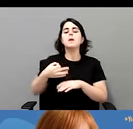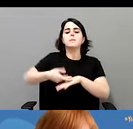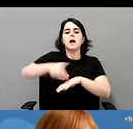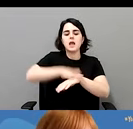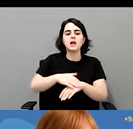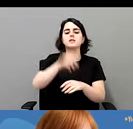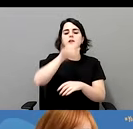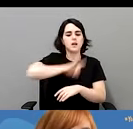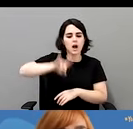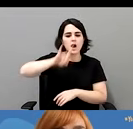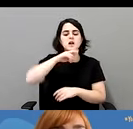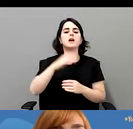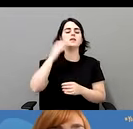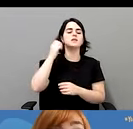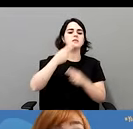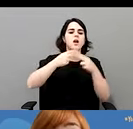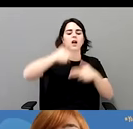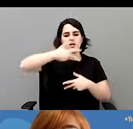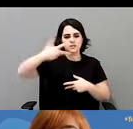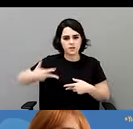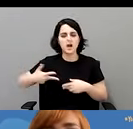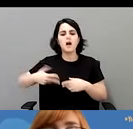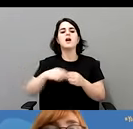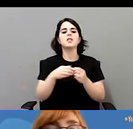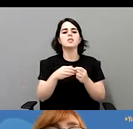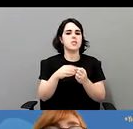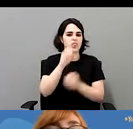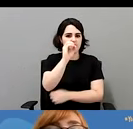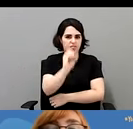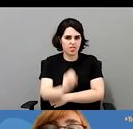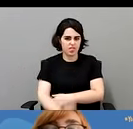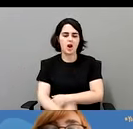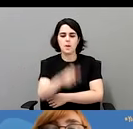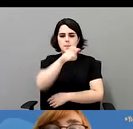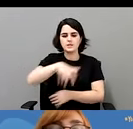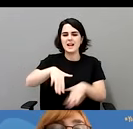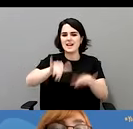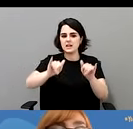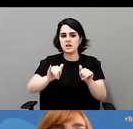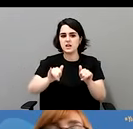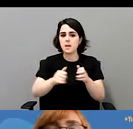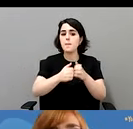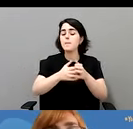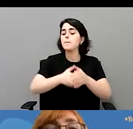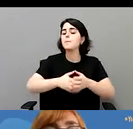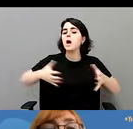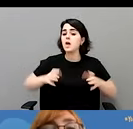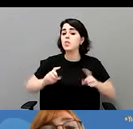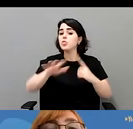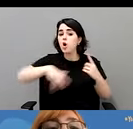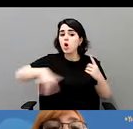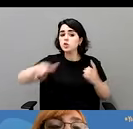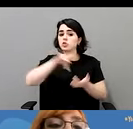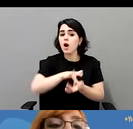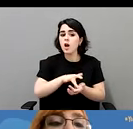Canarias, Cantabria, cero, ninguna persona. ¿Dónde está el grueso? Castilla y León, es una